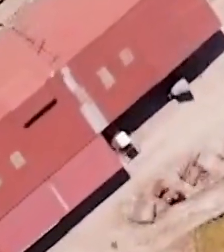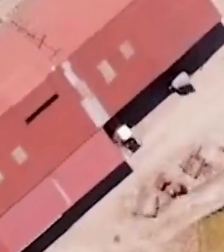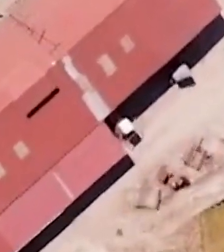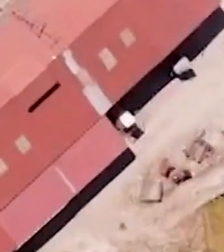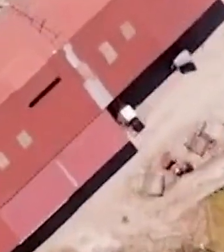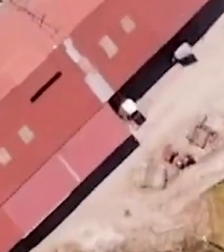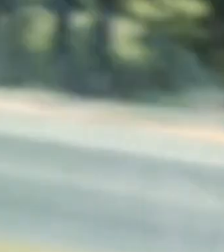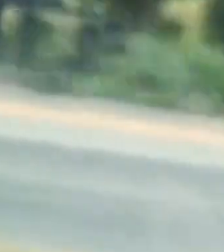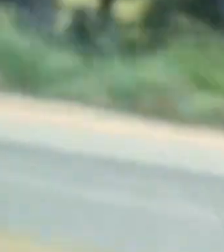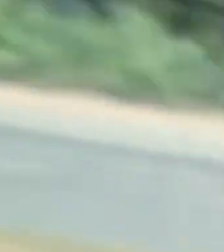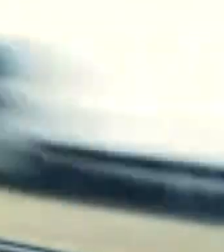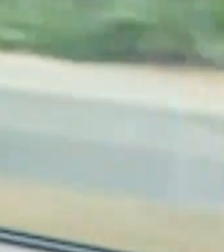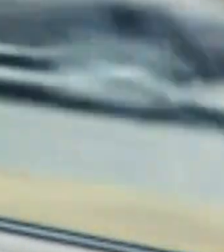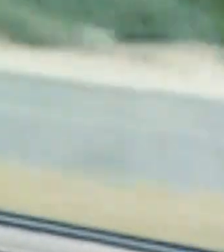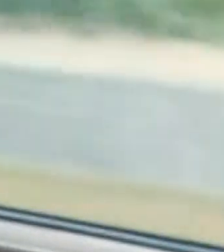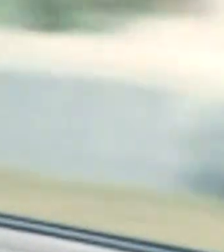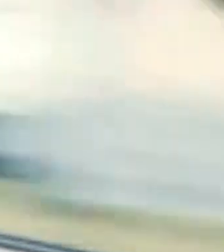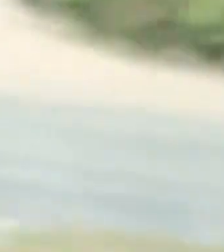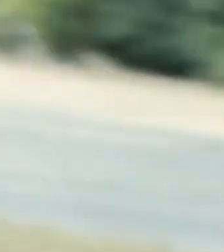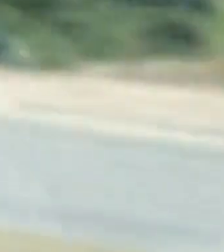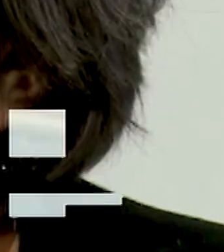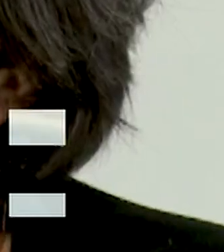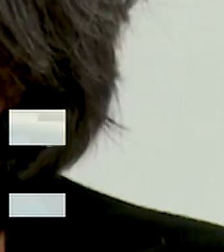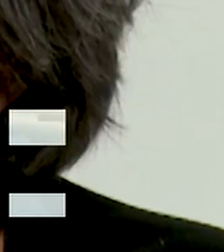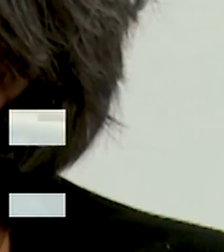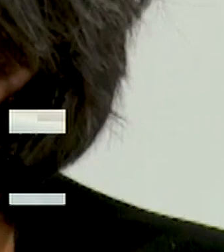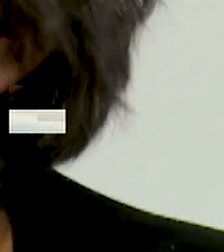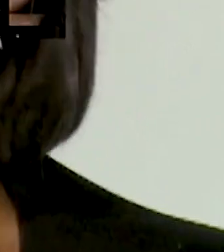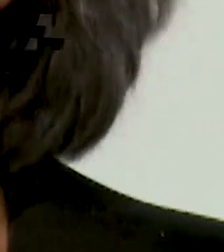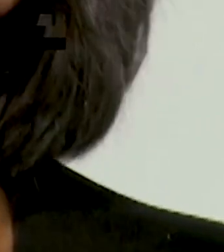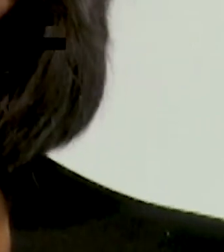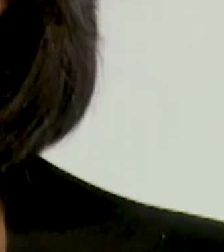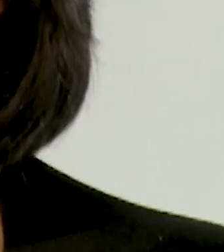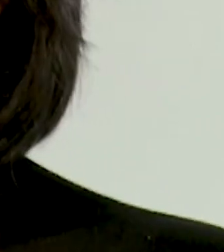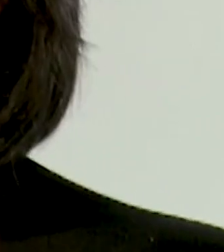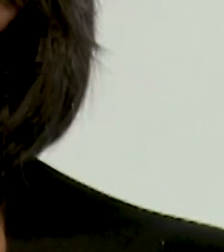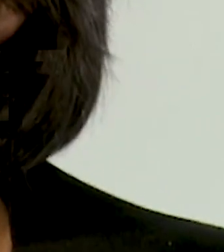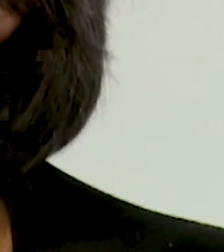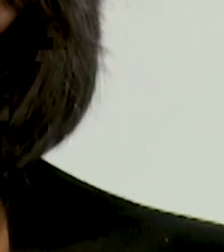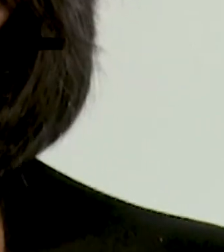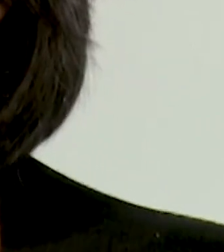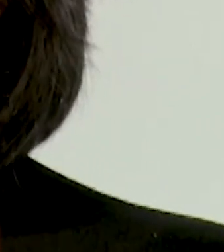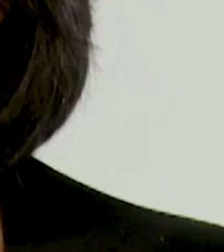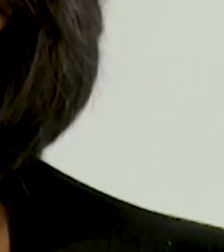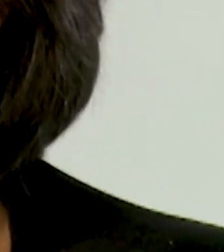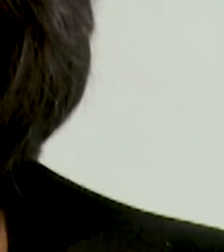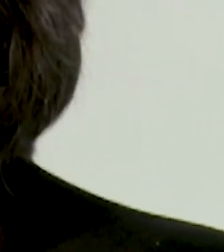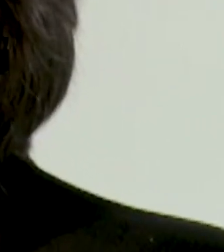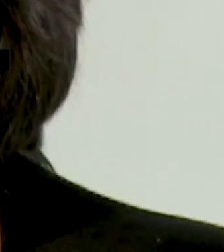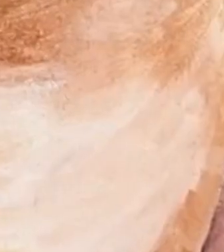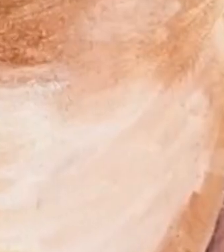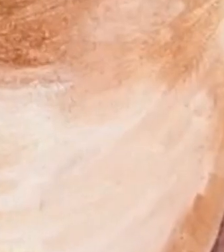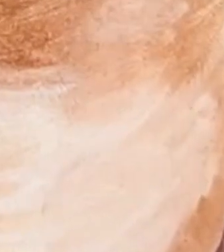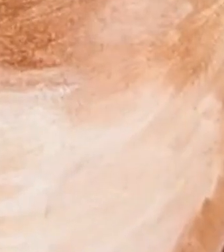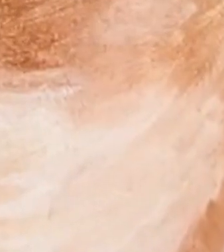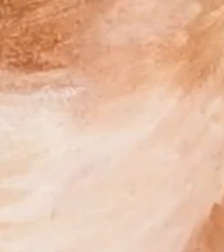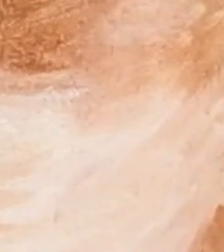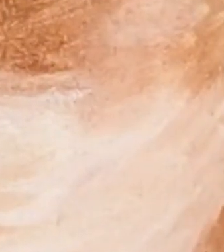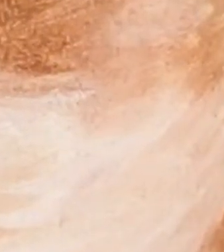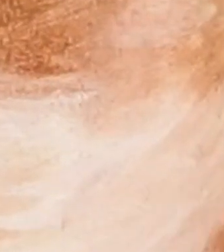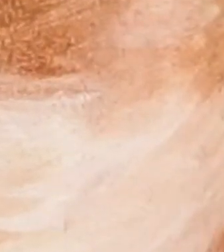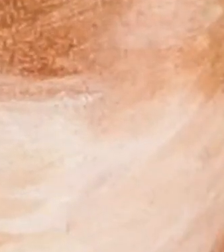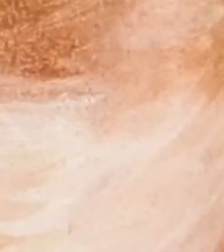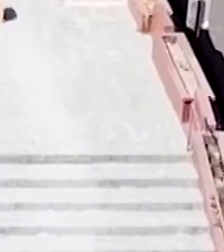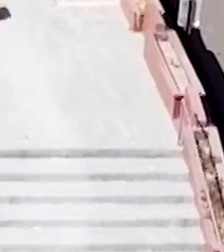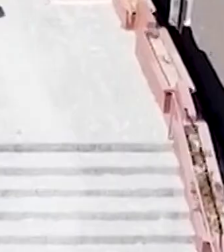a concretar un sindicato, ya esa parte no. Se da el conflicto y había que hacer un plebiscito para determinar la legitimación del sindicato